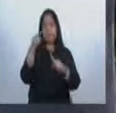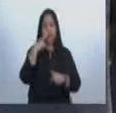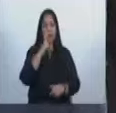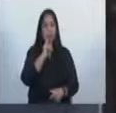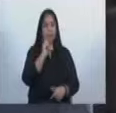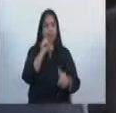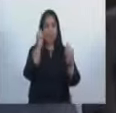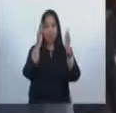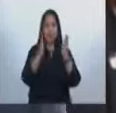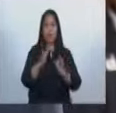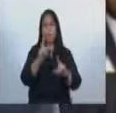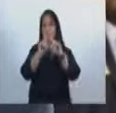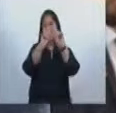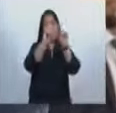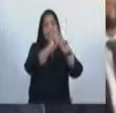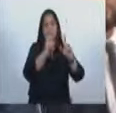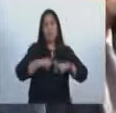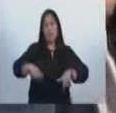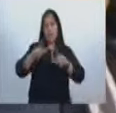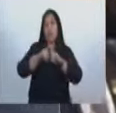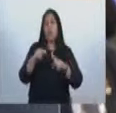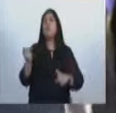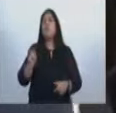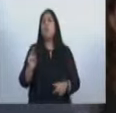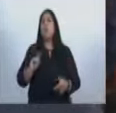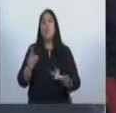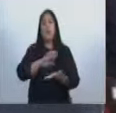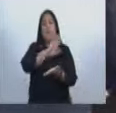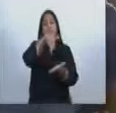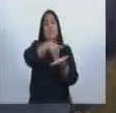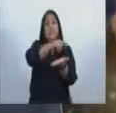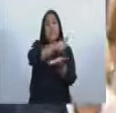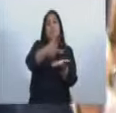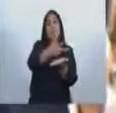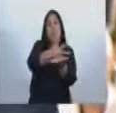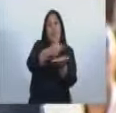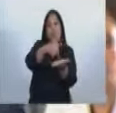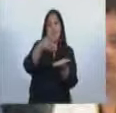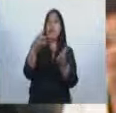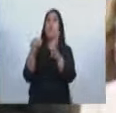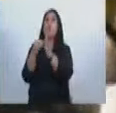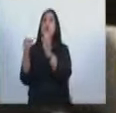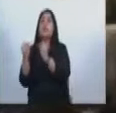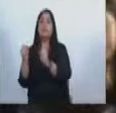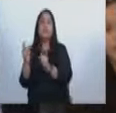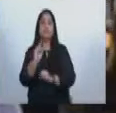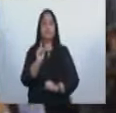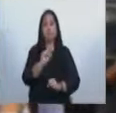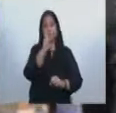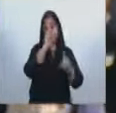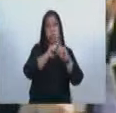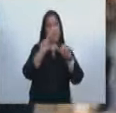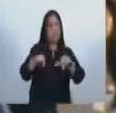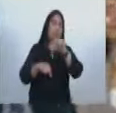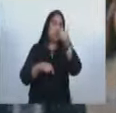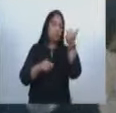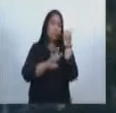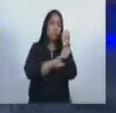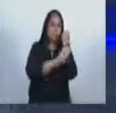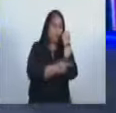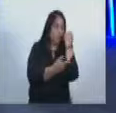estudiantes de distintas regiones no van a estar ni en la ciudad de Guatemala ni van a estar en quezaltenango probablemente vayan a estar